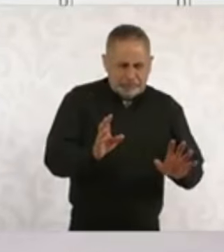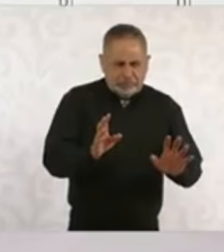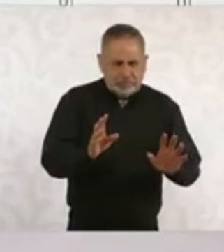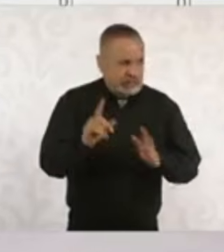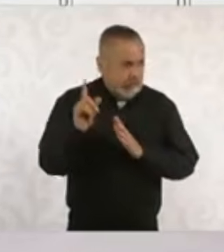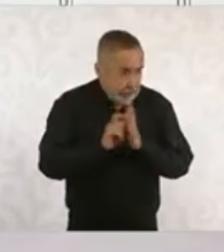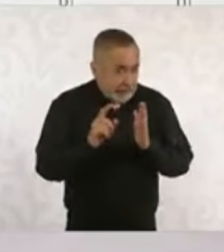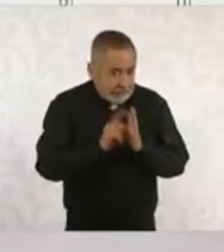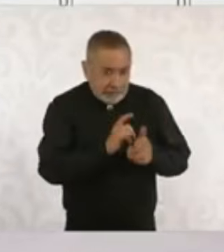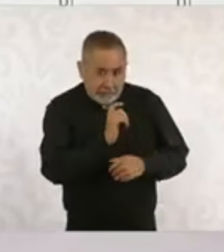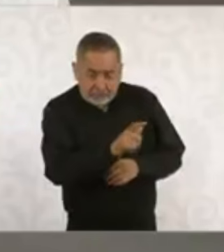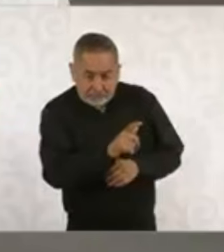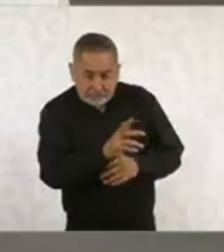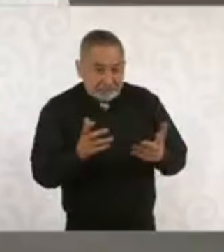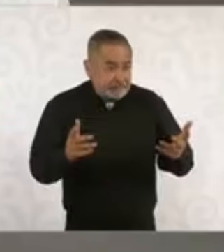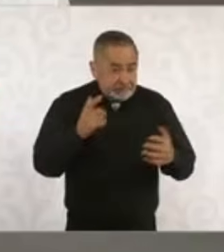¿Mensual?